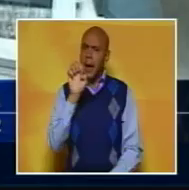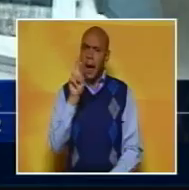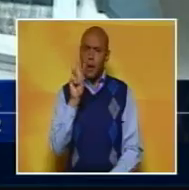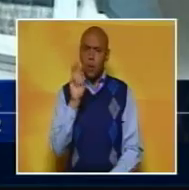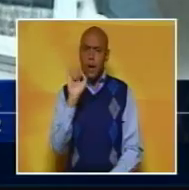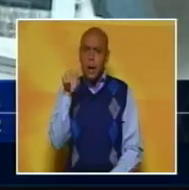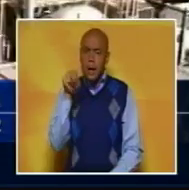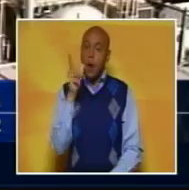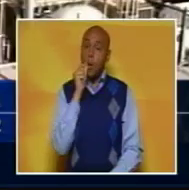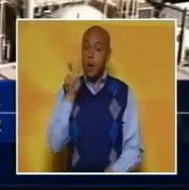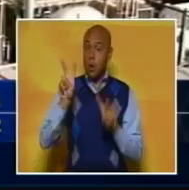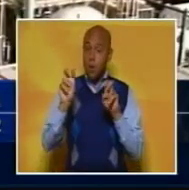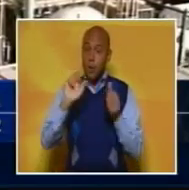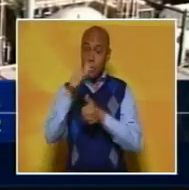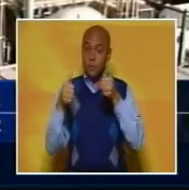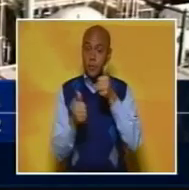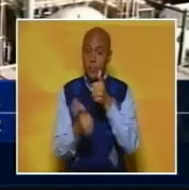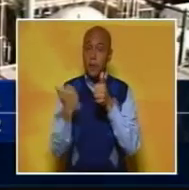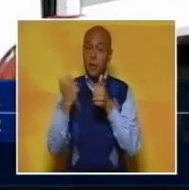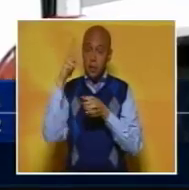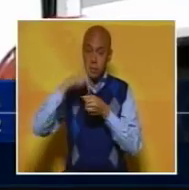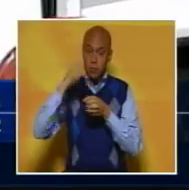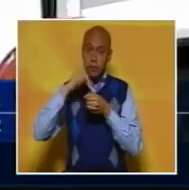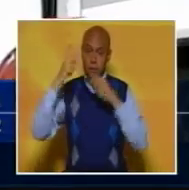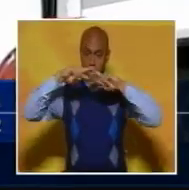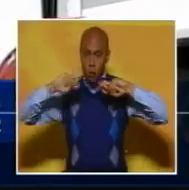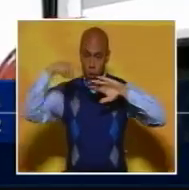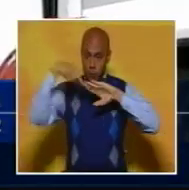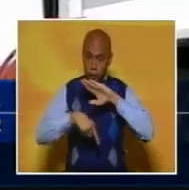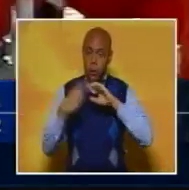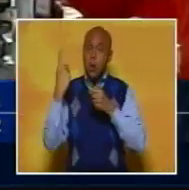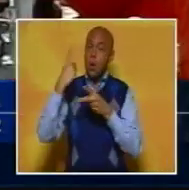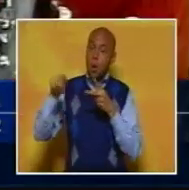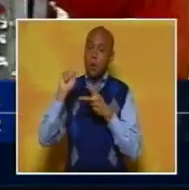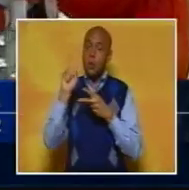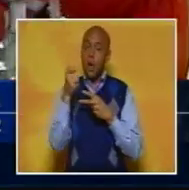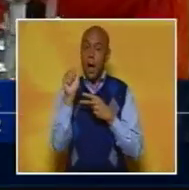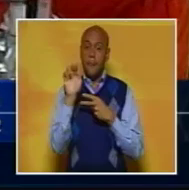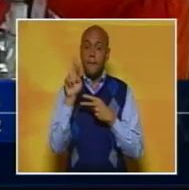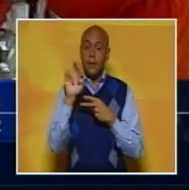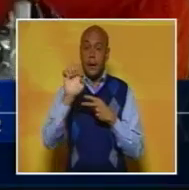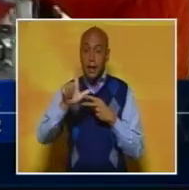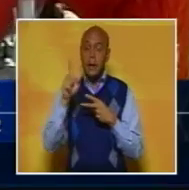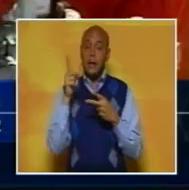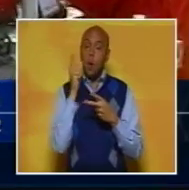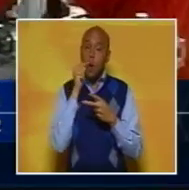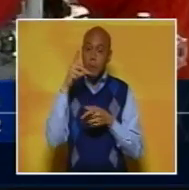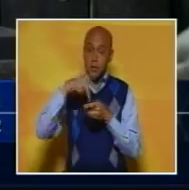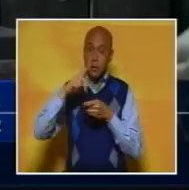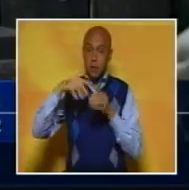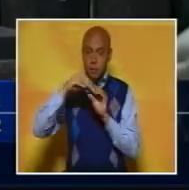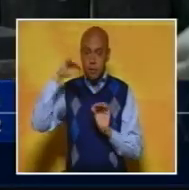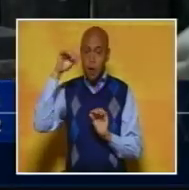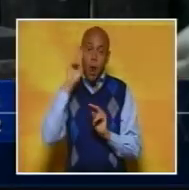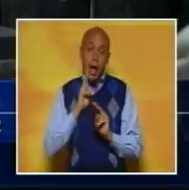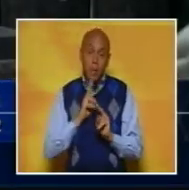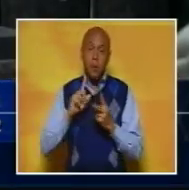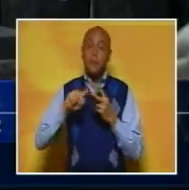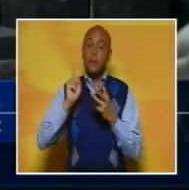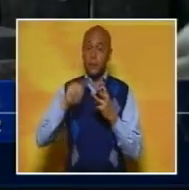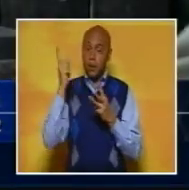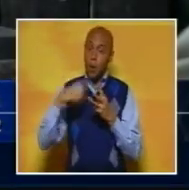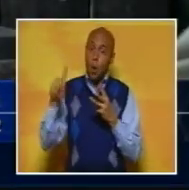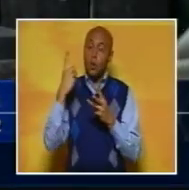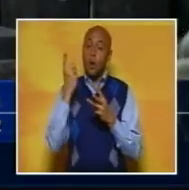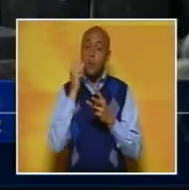Hernández Hernández como vicepresidente de Exploración y Producción, Gabriel Oliveros, vicepresidente de Refinación, Antonio Pérez Suárez como